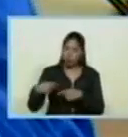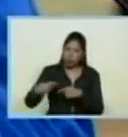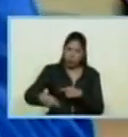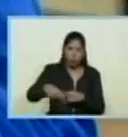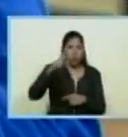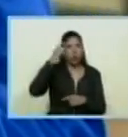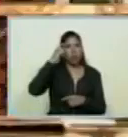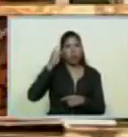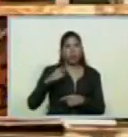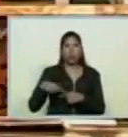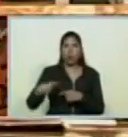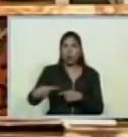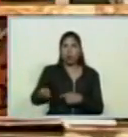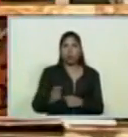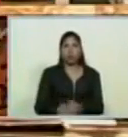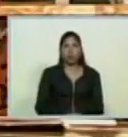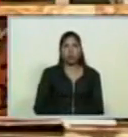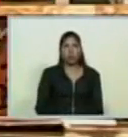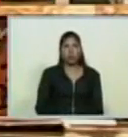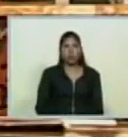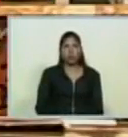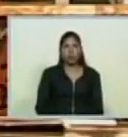El imperialismo norteamericano